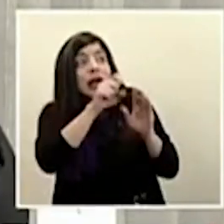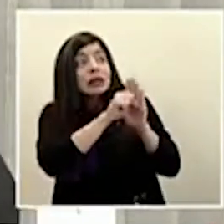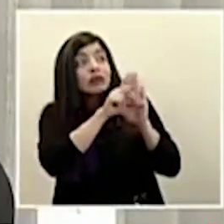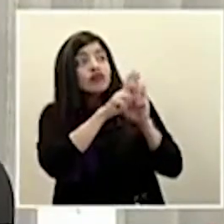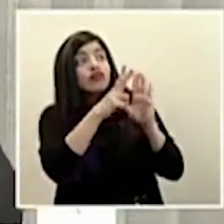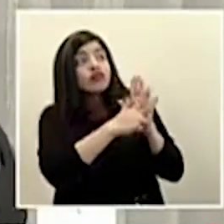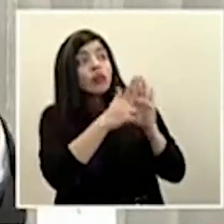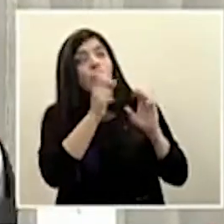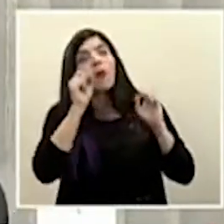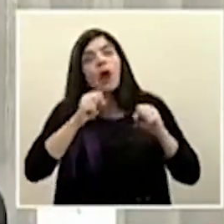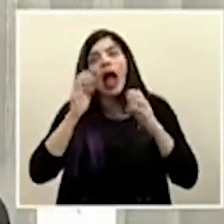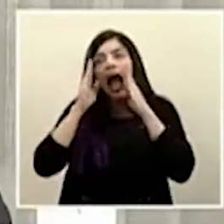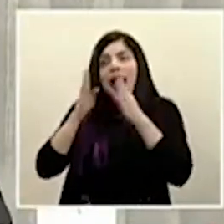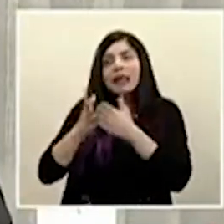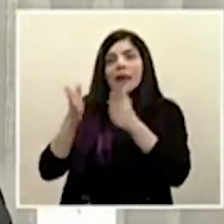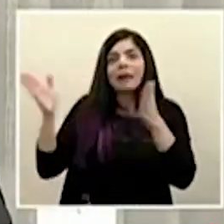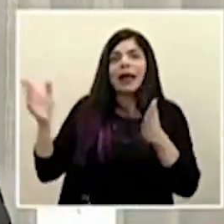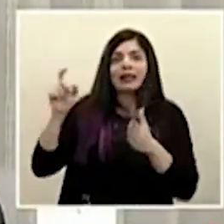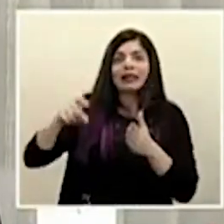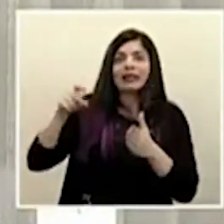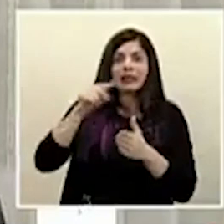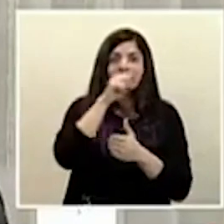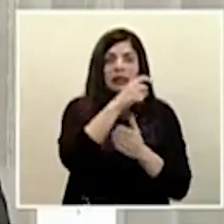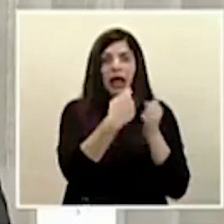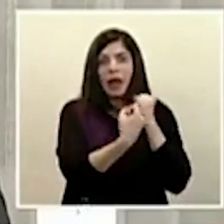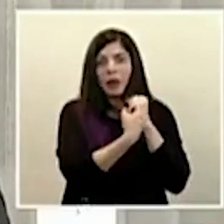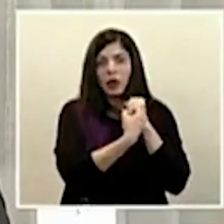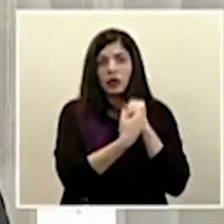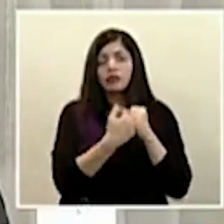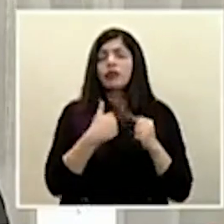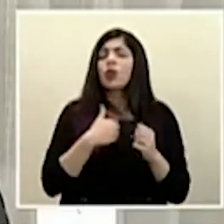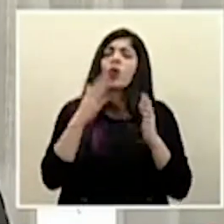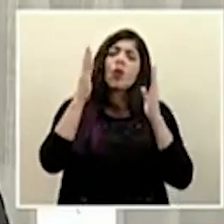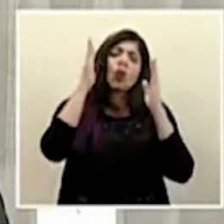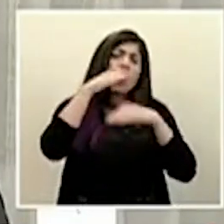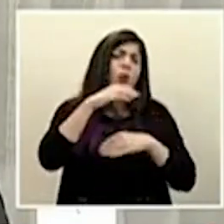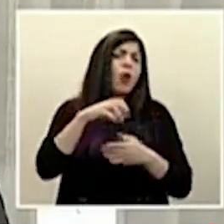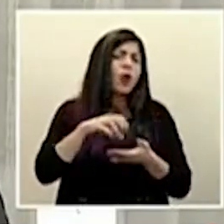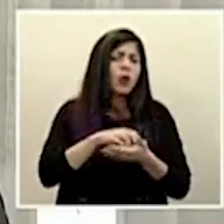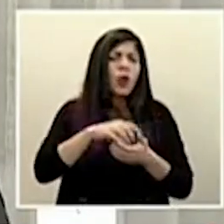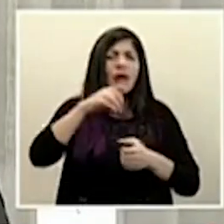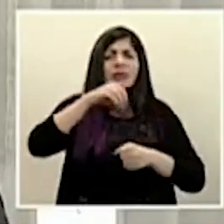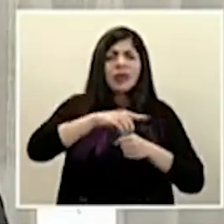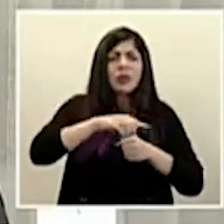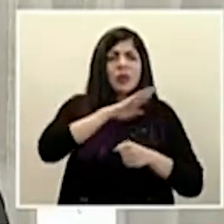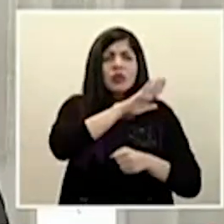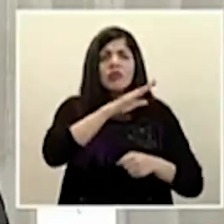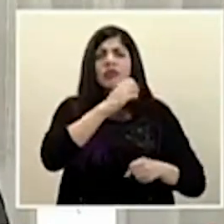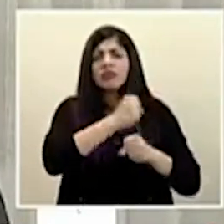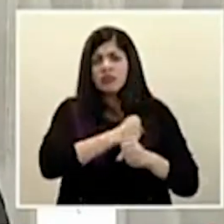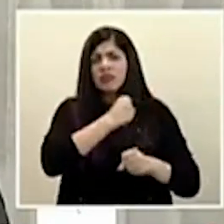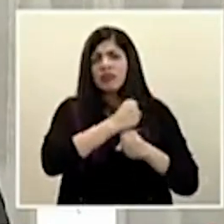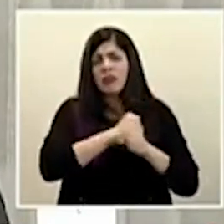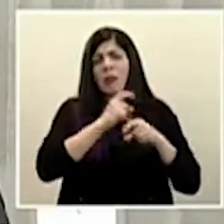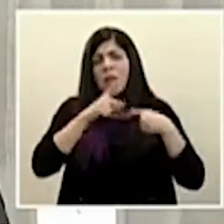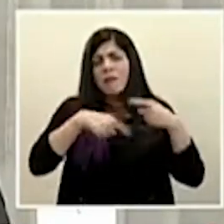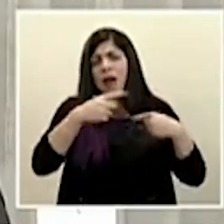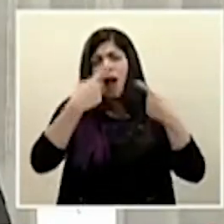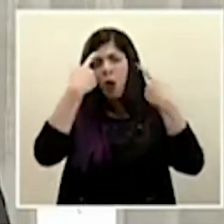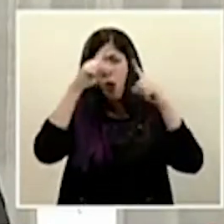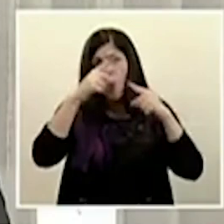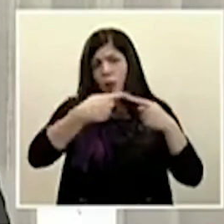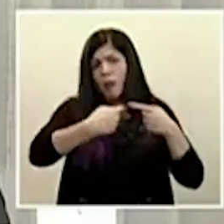Legislativa para poder cubrir a más personas. No tengo duda que el trabajo de los diputados y las diputadas hará que eso se logre